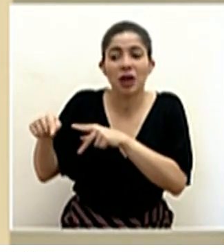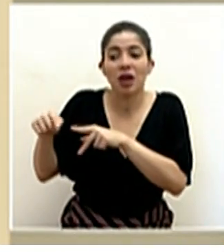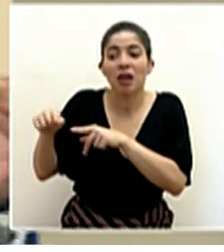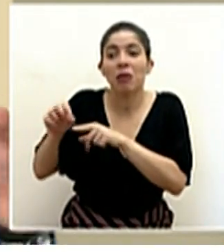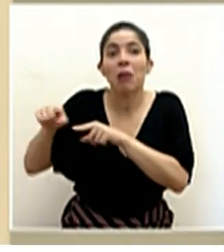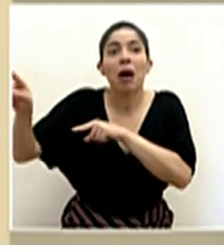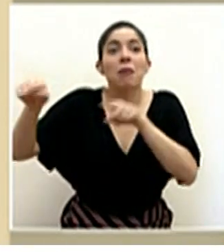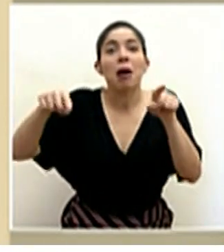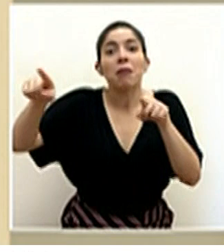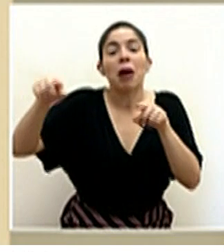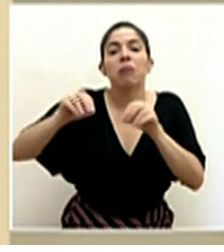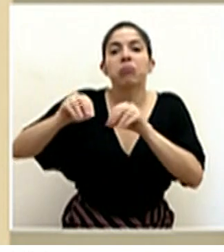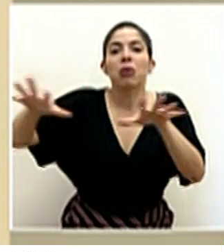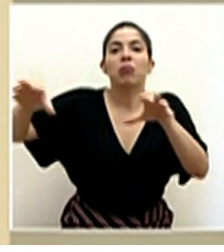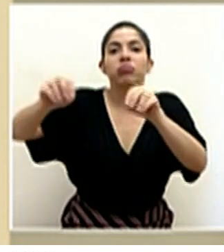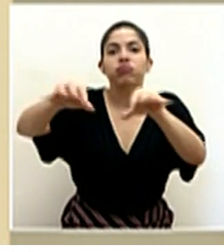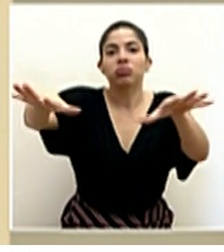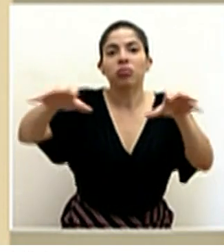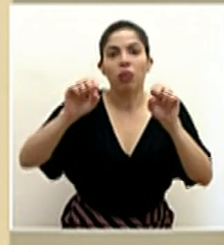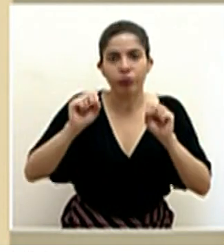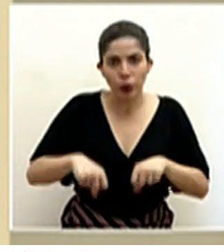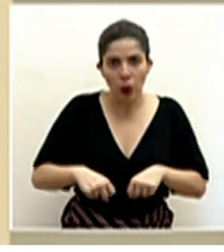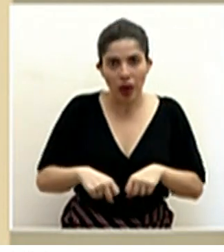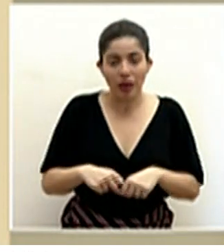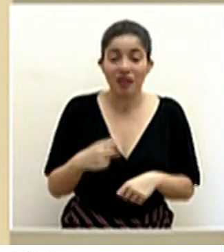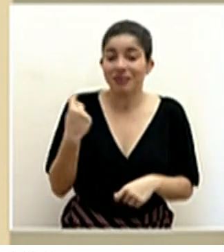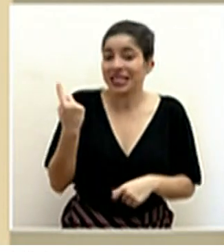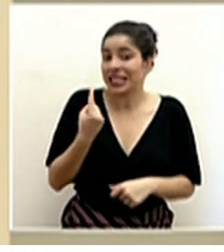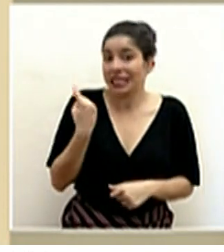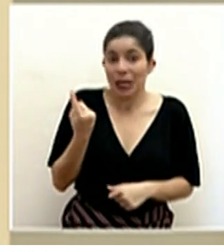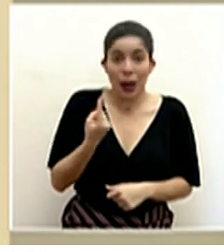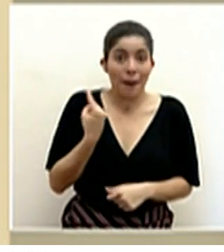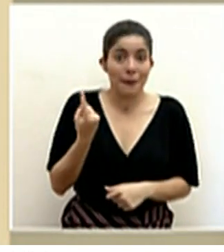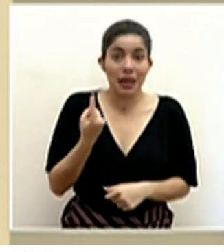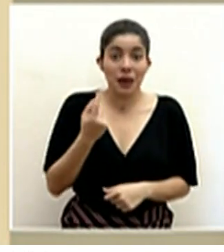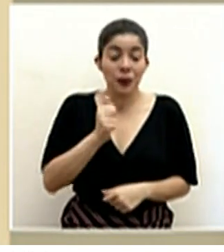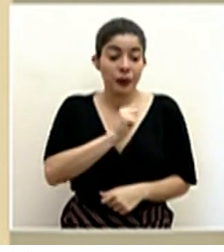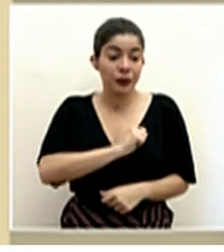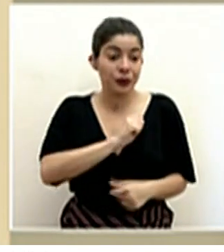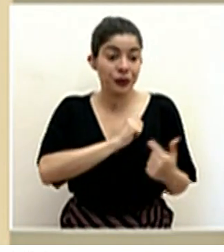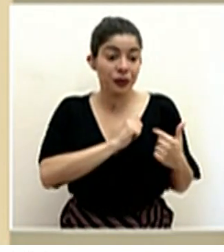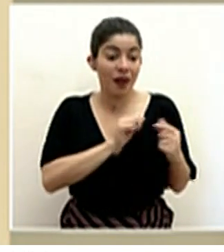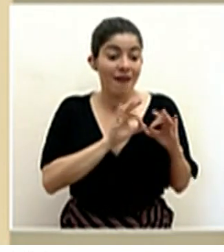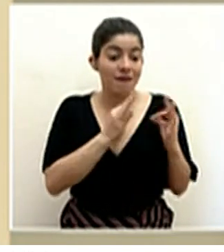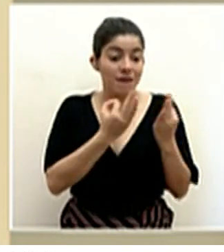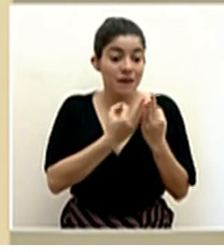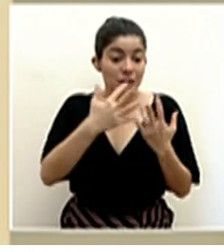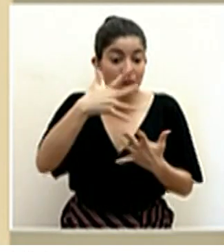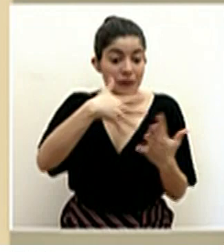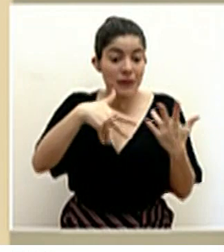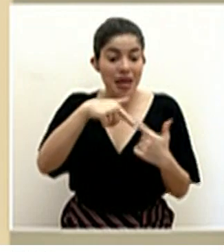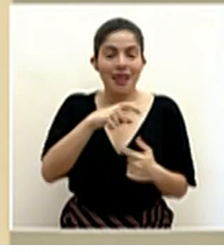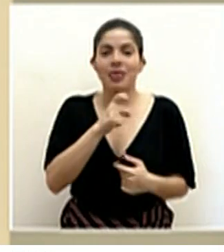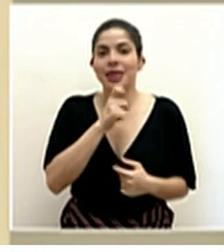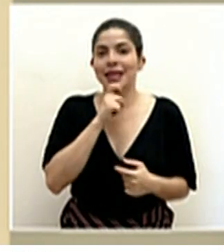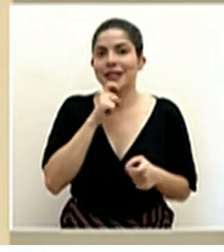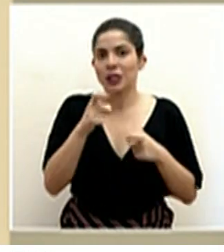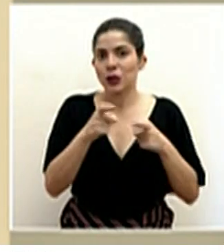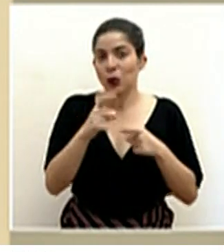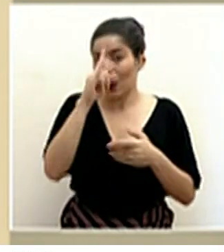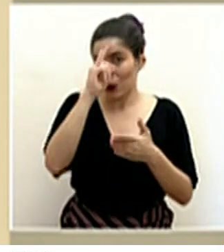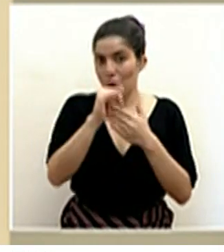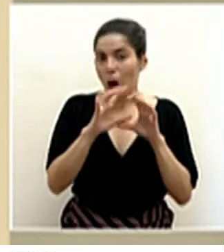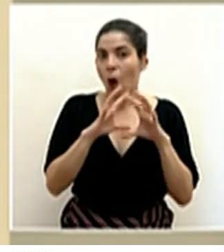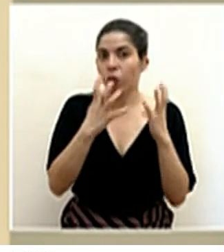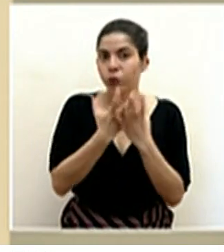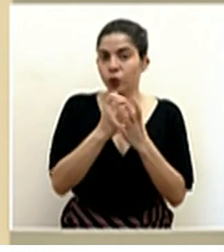otros lugares y originar focos de transmisión. Y siempre, pues, obviamente, el comportamiento en los núcleos familiares va a ser muy difícil de controlar. Por eso hablamos de las